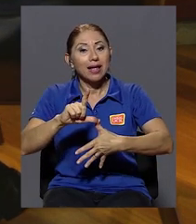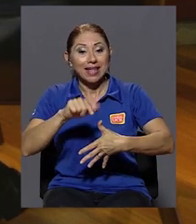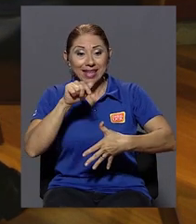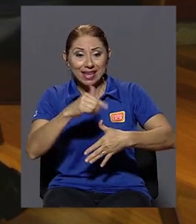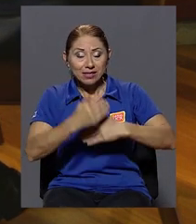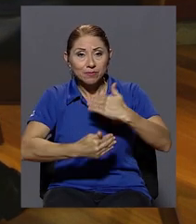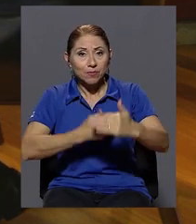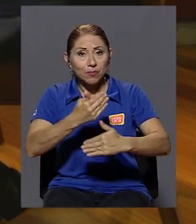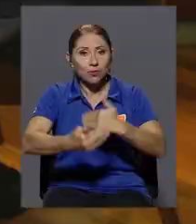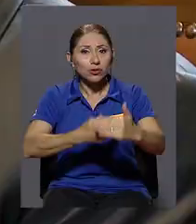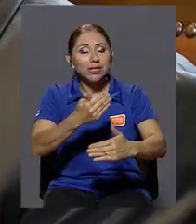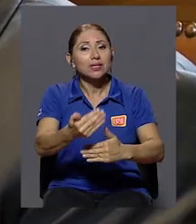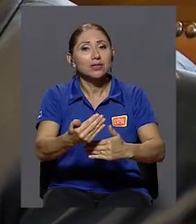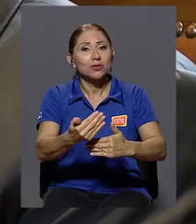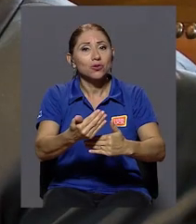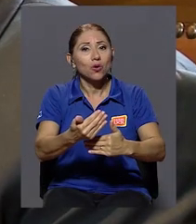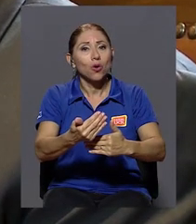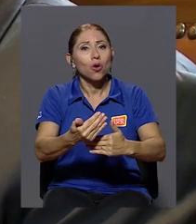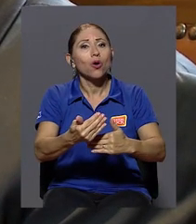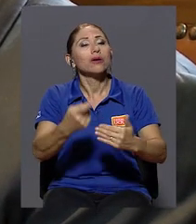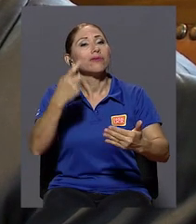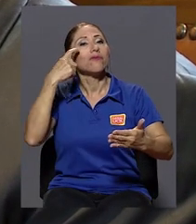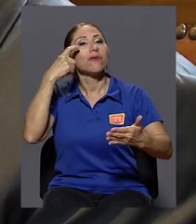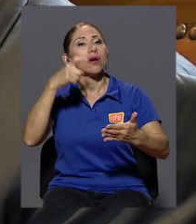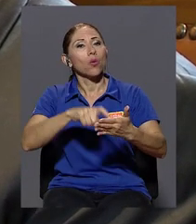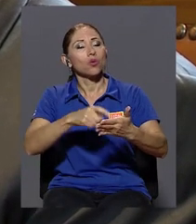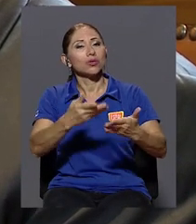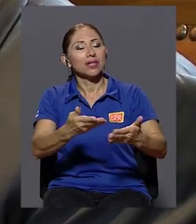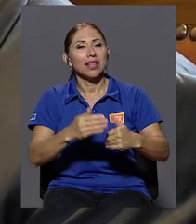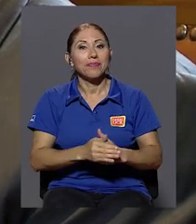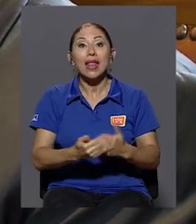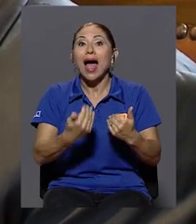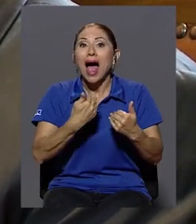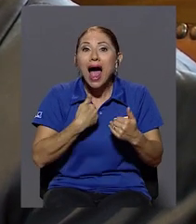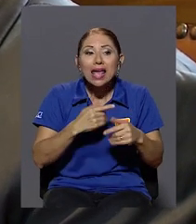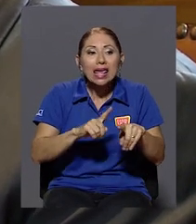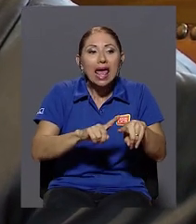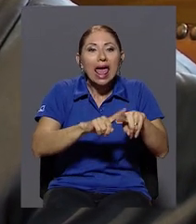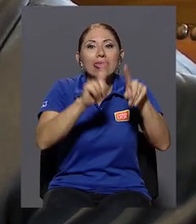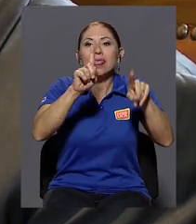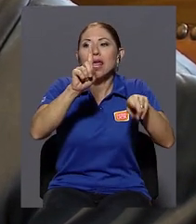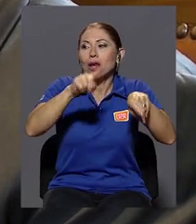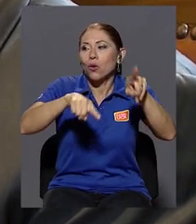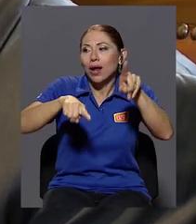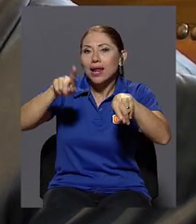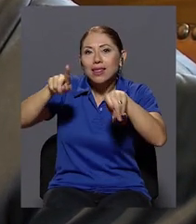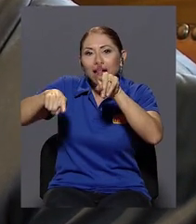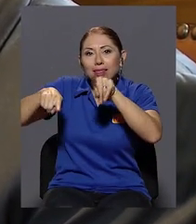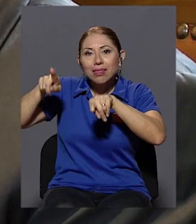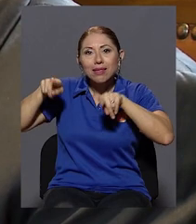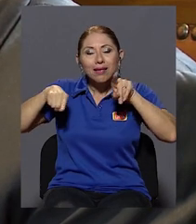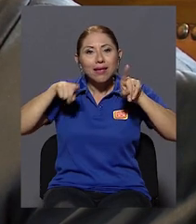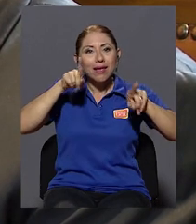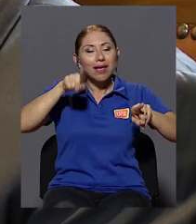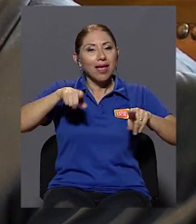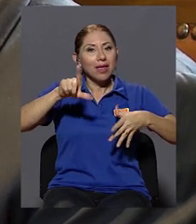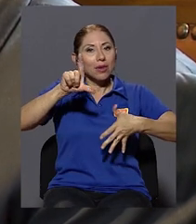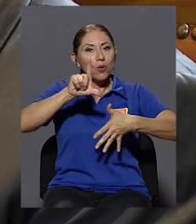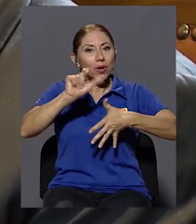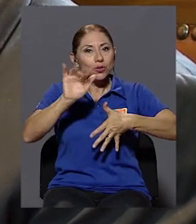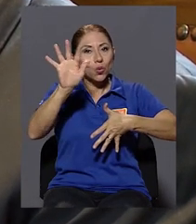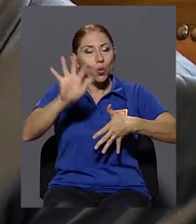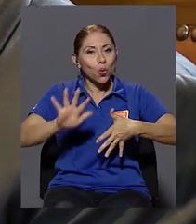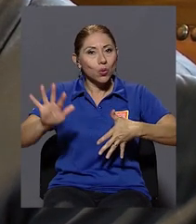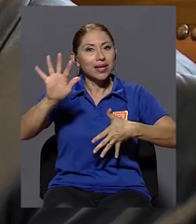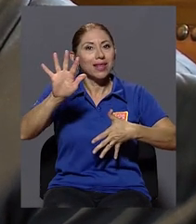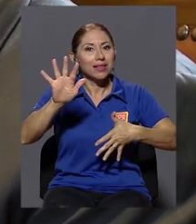dicha y ser en ese proceso también reconocida. Hay heterogeneidad en nuestro